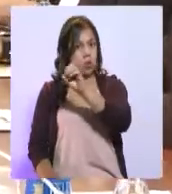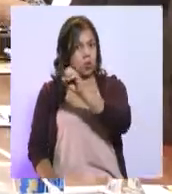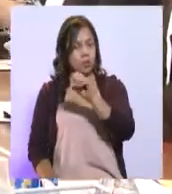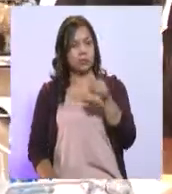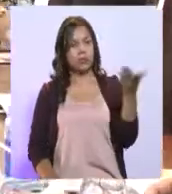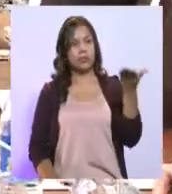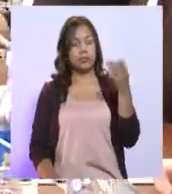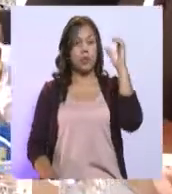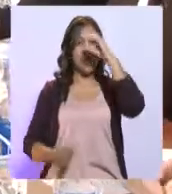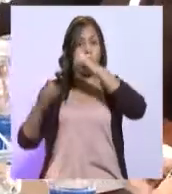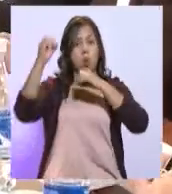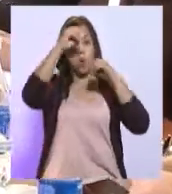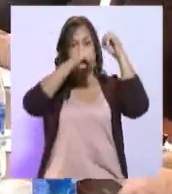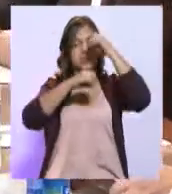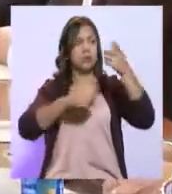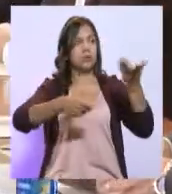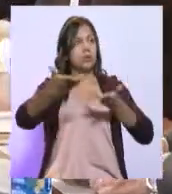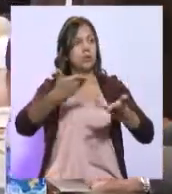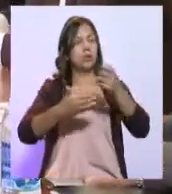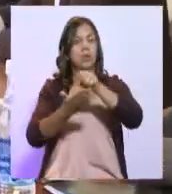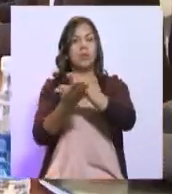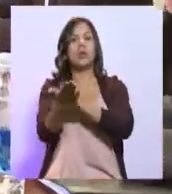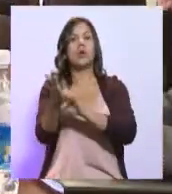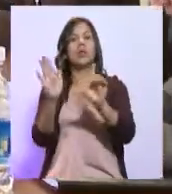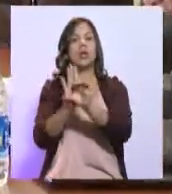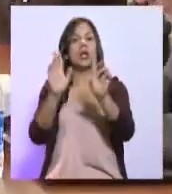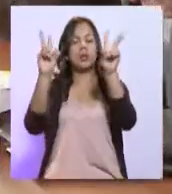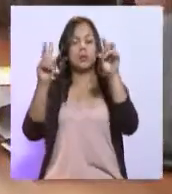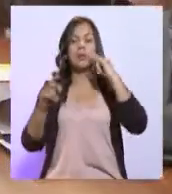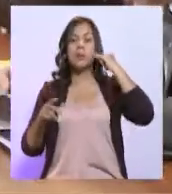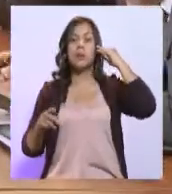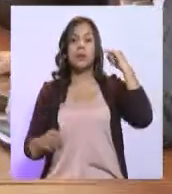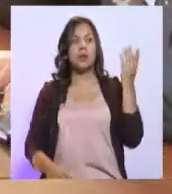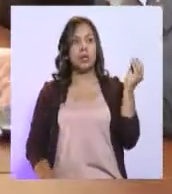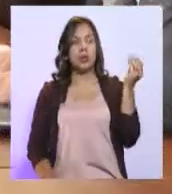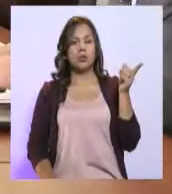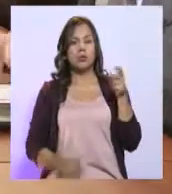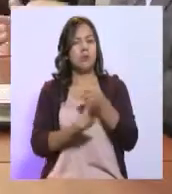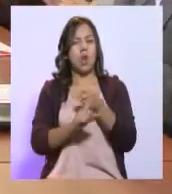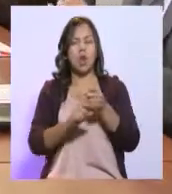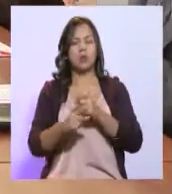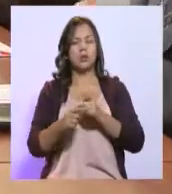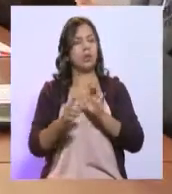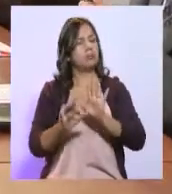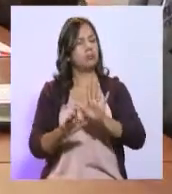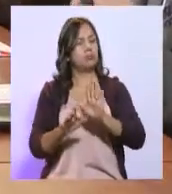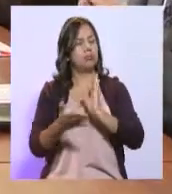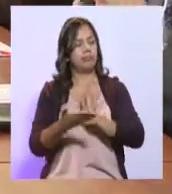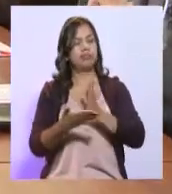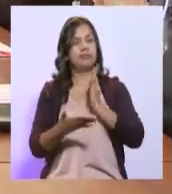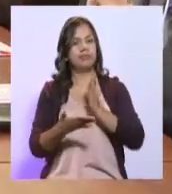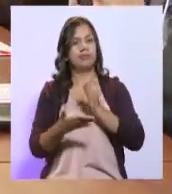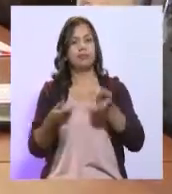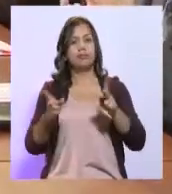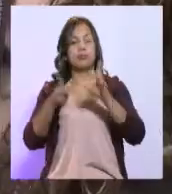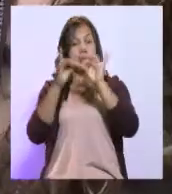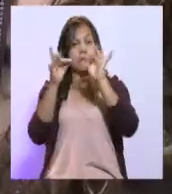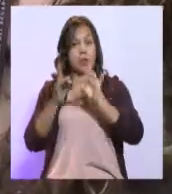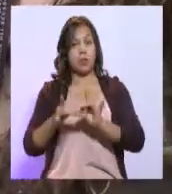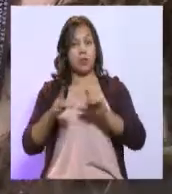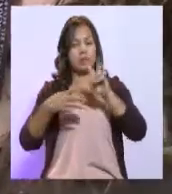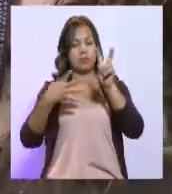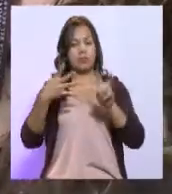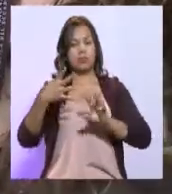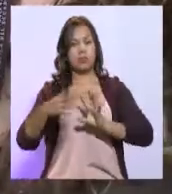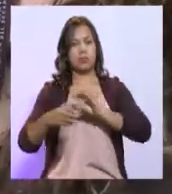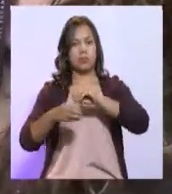sus observaciones al proyecto de ley para una niñez y adolescencia libre de violencia. Según Moreno, en el documento se incluyen temas como